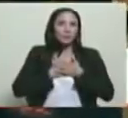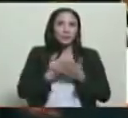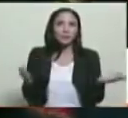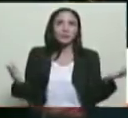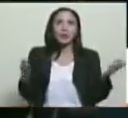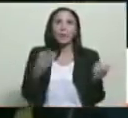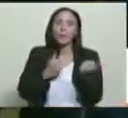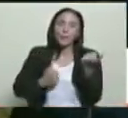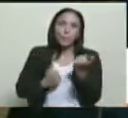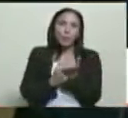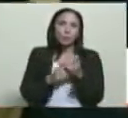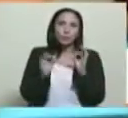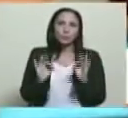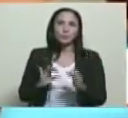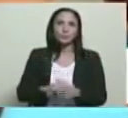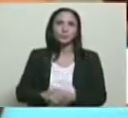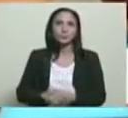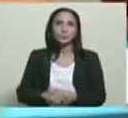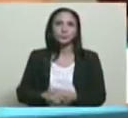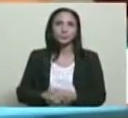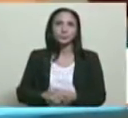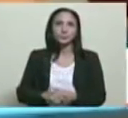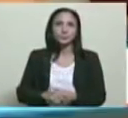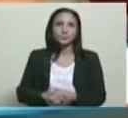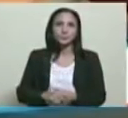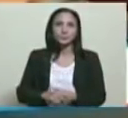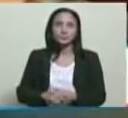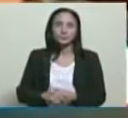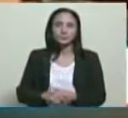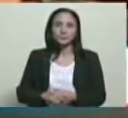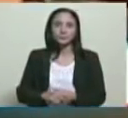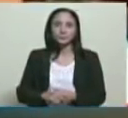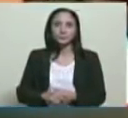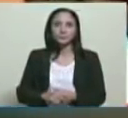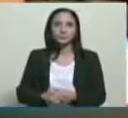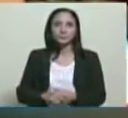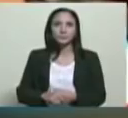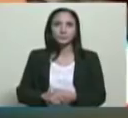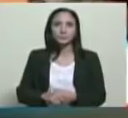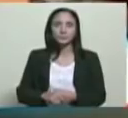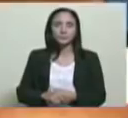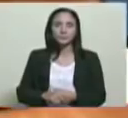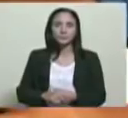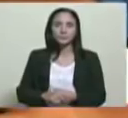nosotros, los jóvenes del barrio, para que nuestros sueños se puedan hacer realidad, presidente.